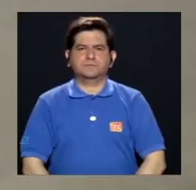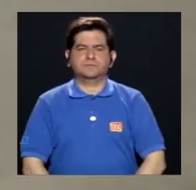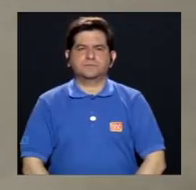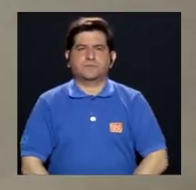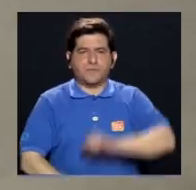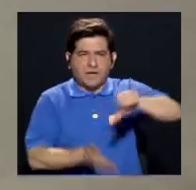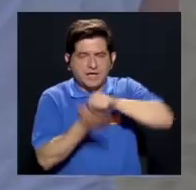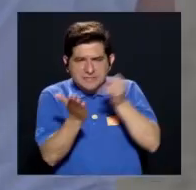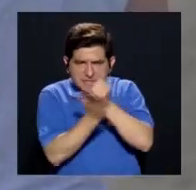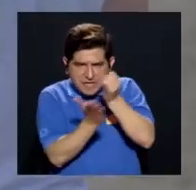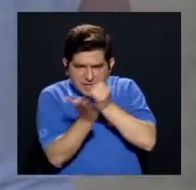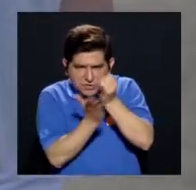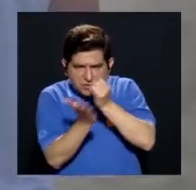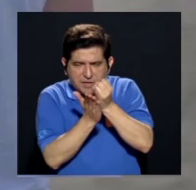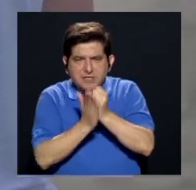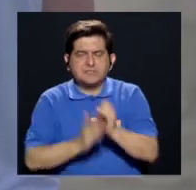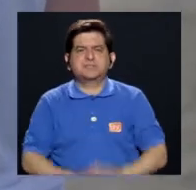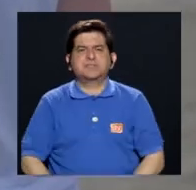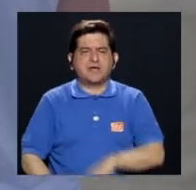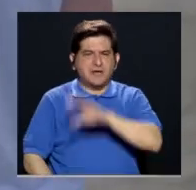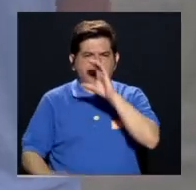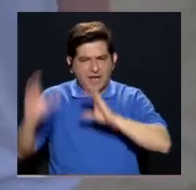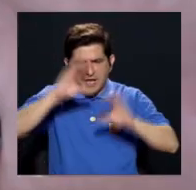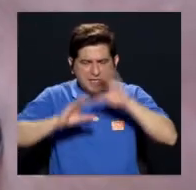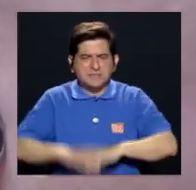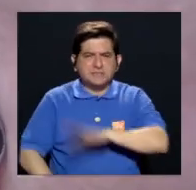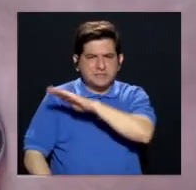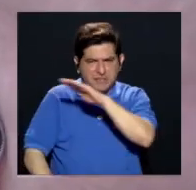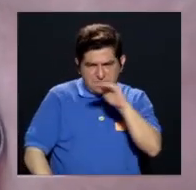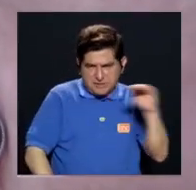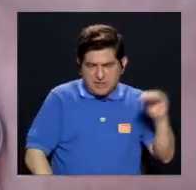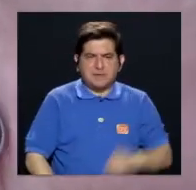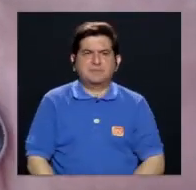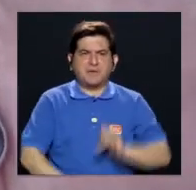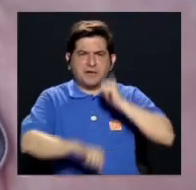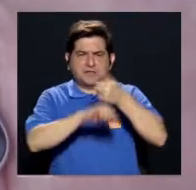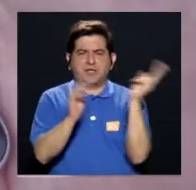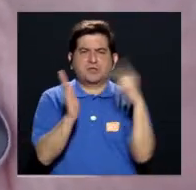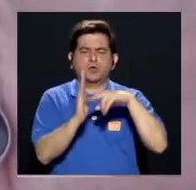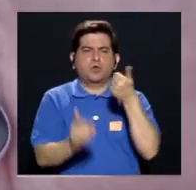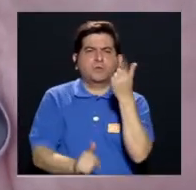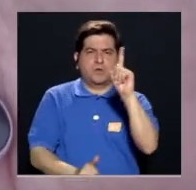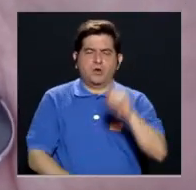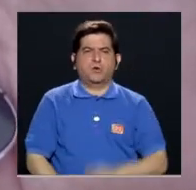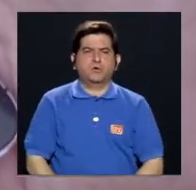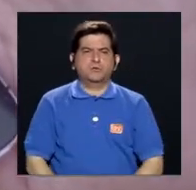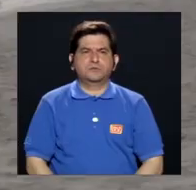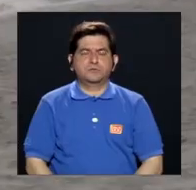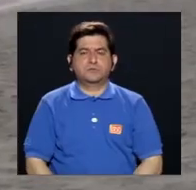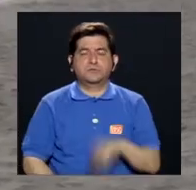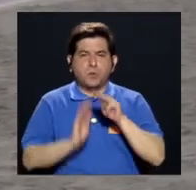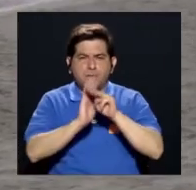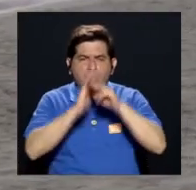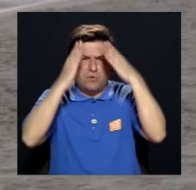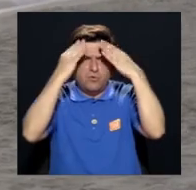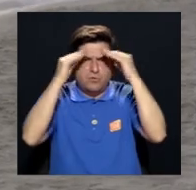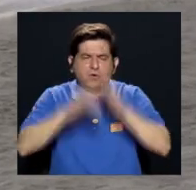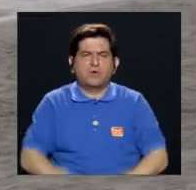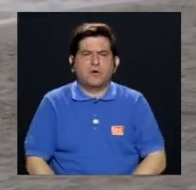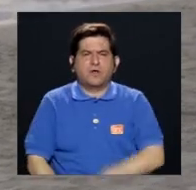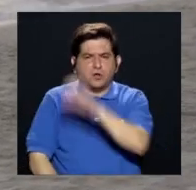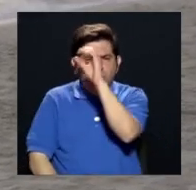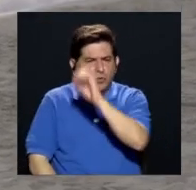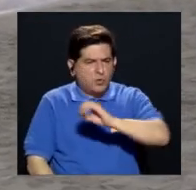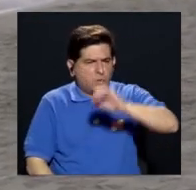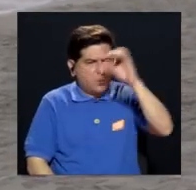El Centro de Investigación en Ciencias del Mar y Limnología creó en el 2011 el Módulo de Información